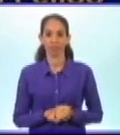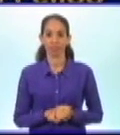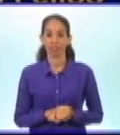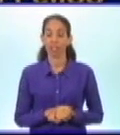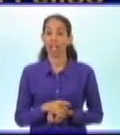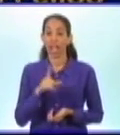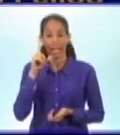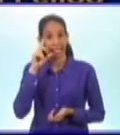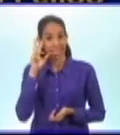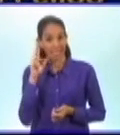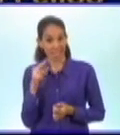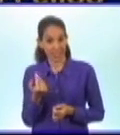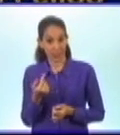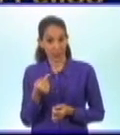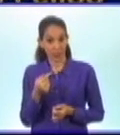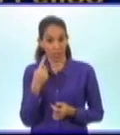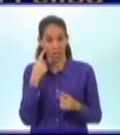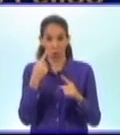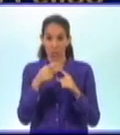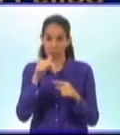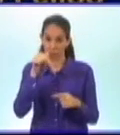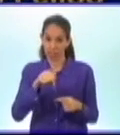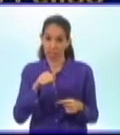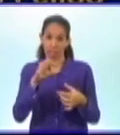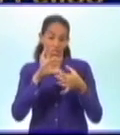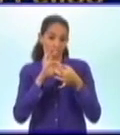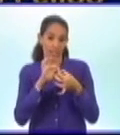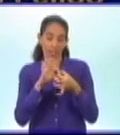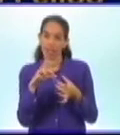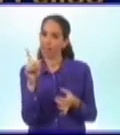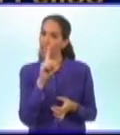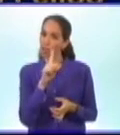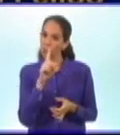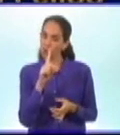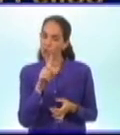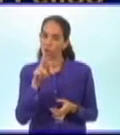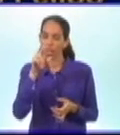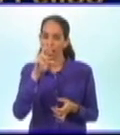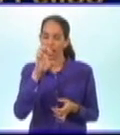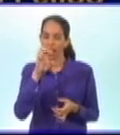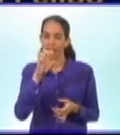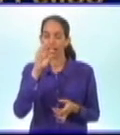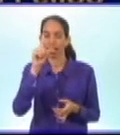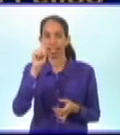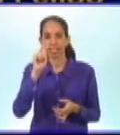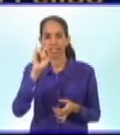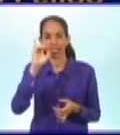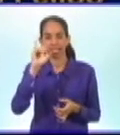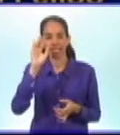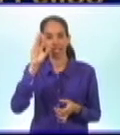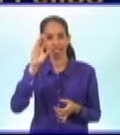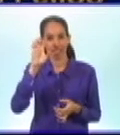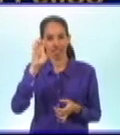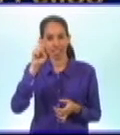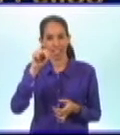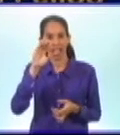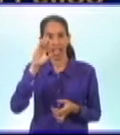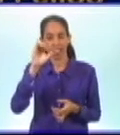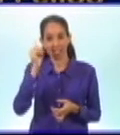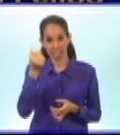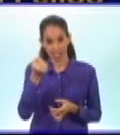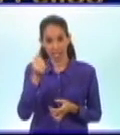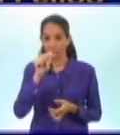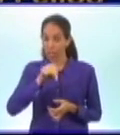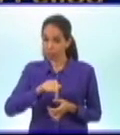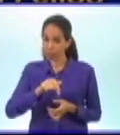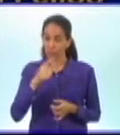es objetivo de este grado, pero si estamos hablando de signos de puntuación, ustedes deben conocer que en los textos literarios